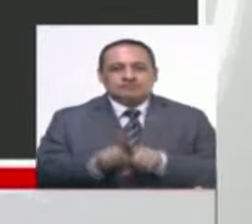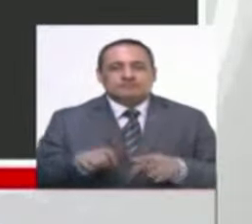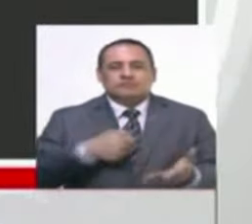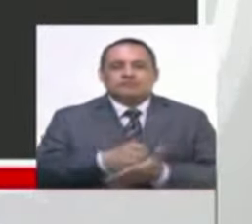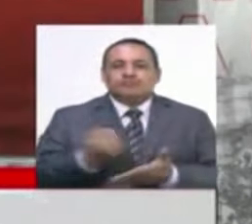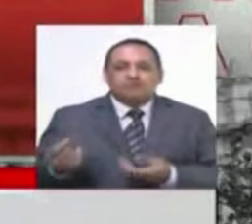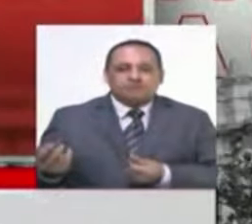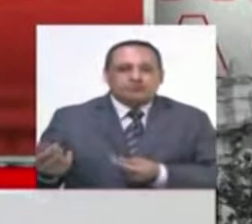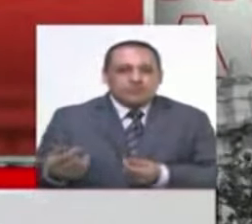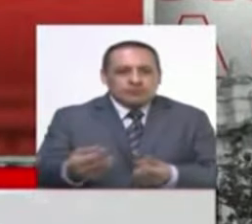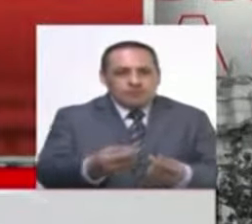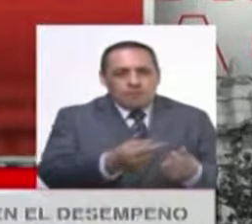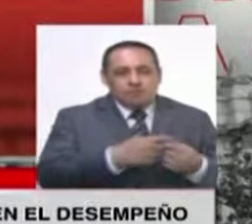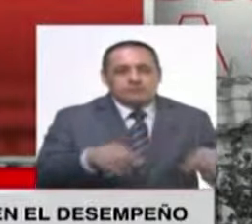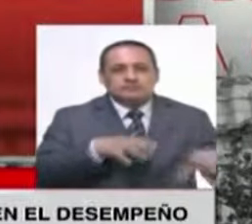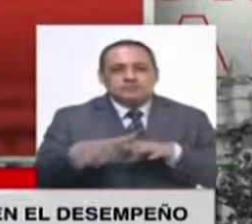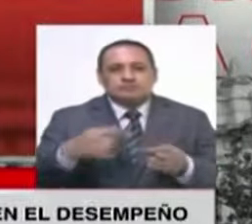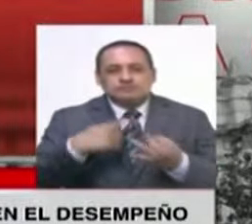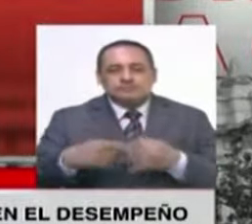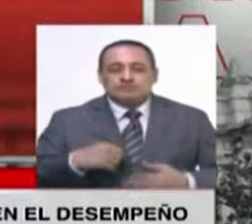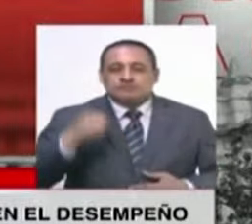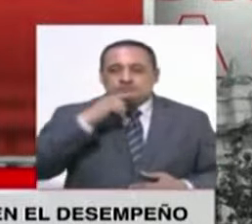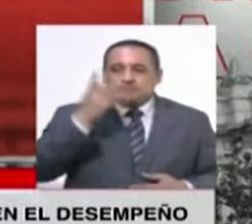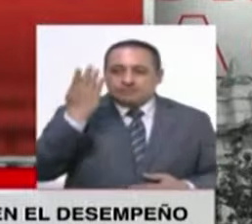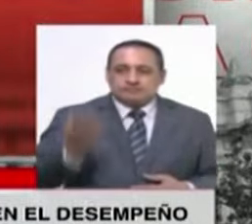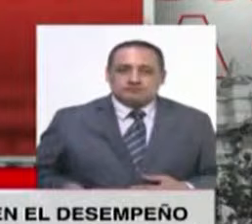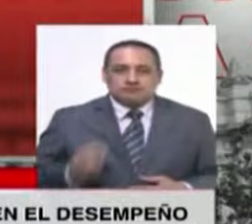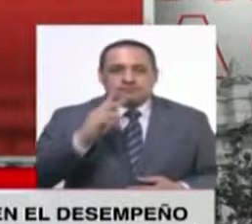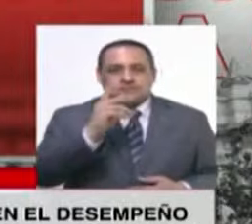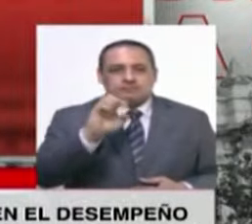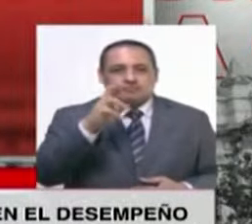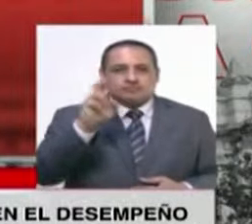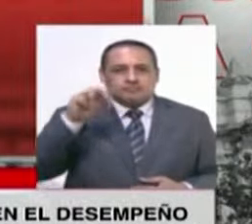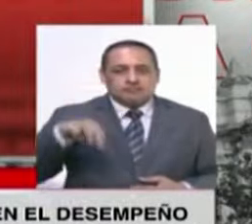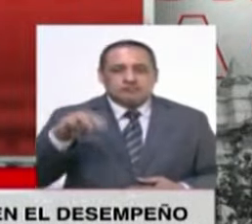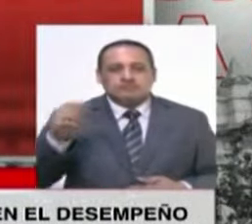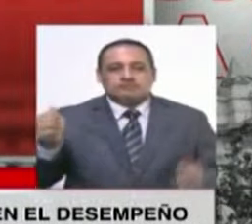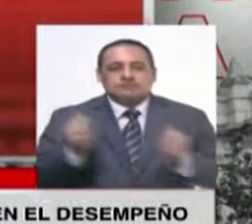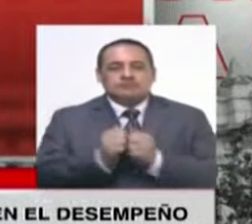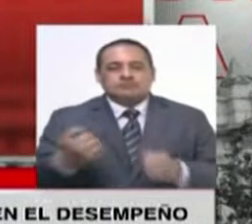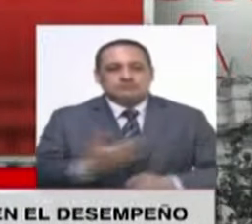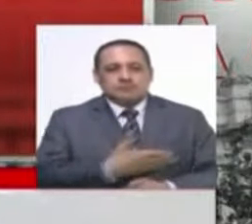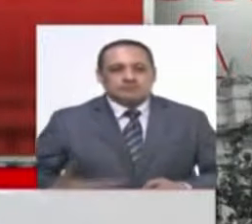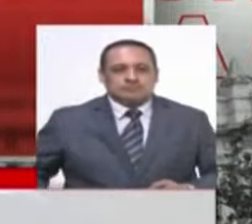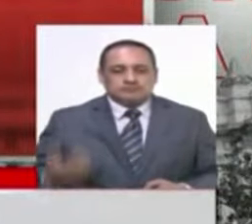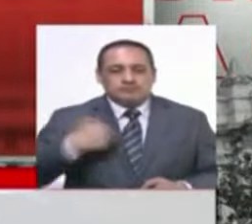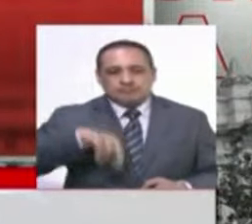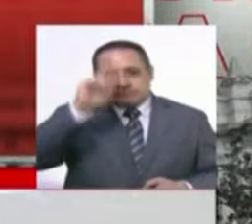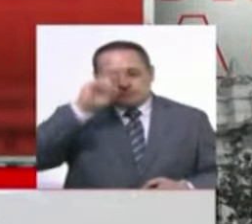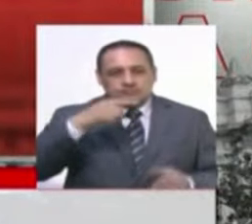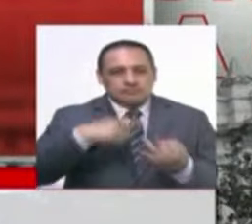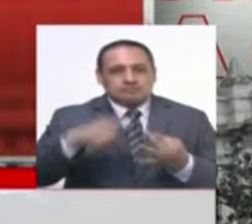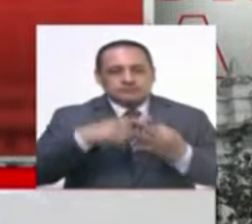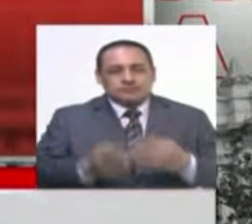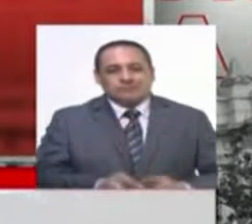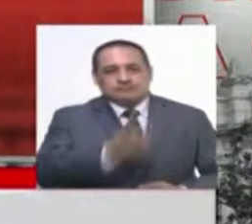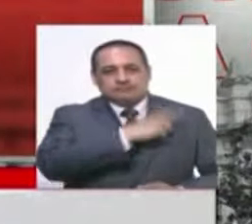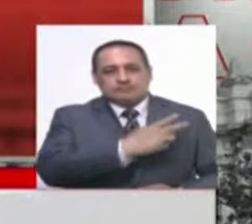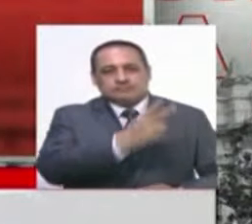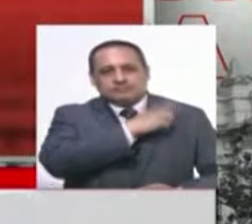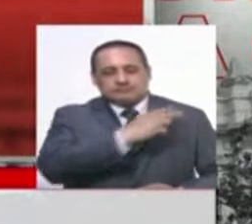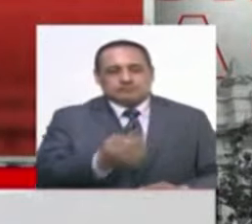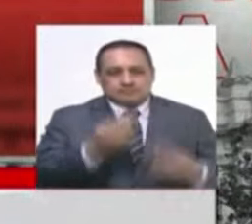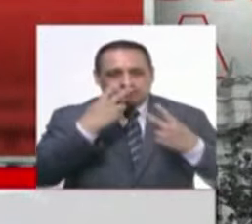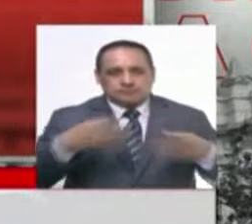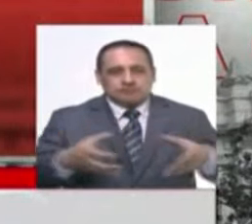cupos que hacía la señora Carolina López con el presidente de la República para los ascensos que tenía que ver en